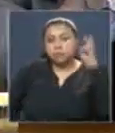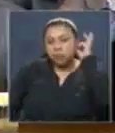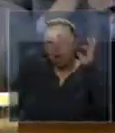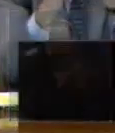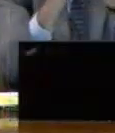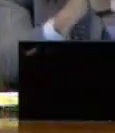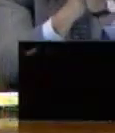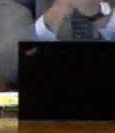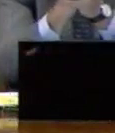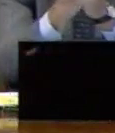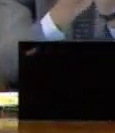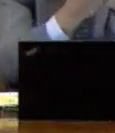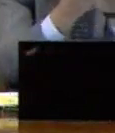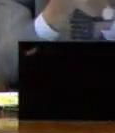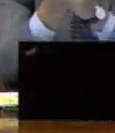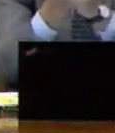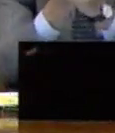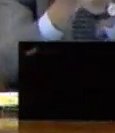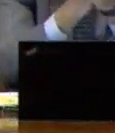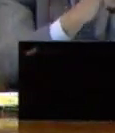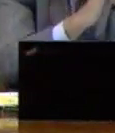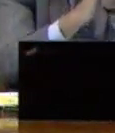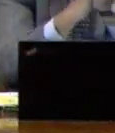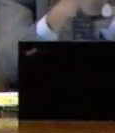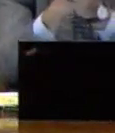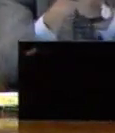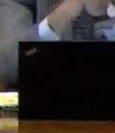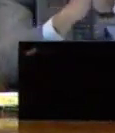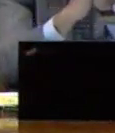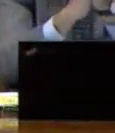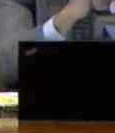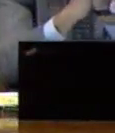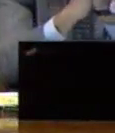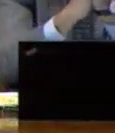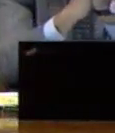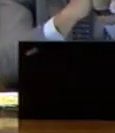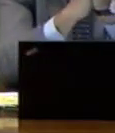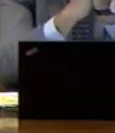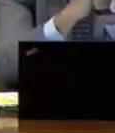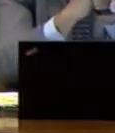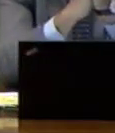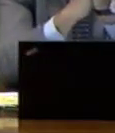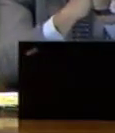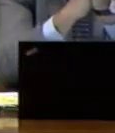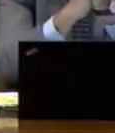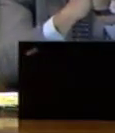gracias, diputado Matías Walker. Antes de continuar con el uso de la